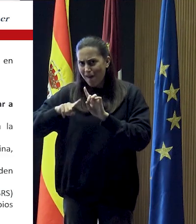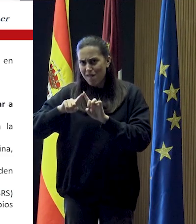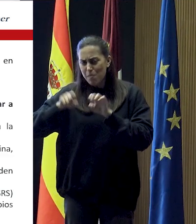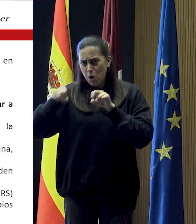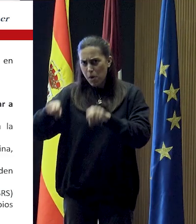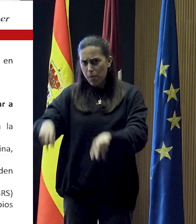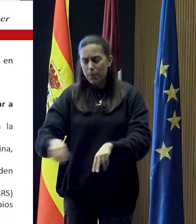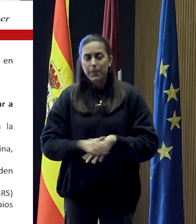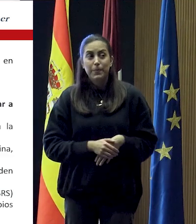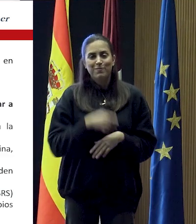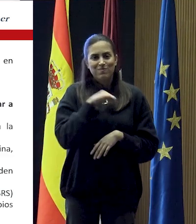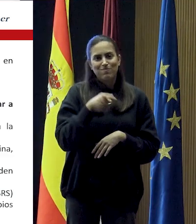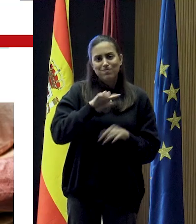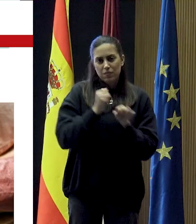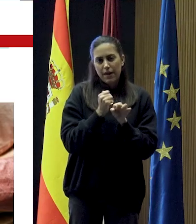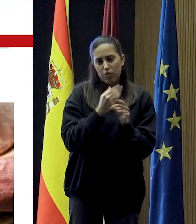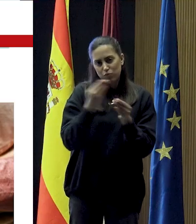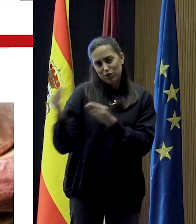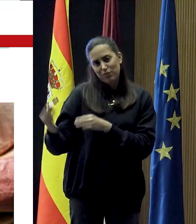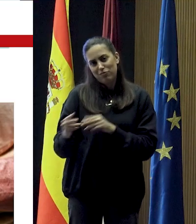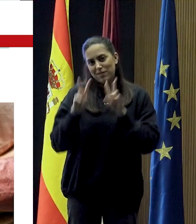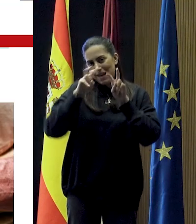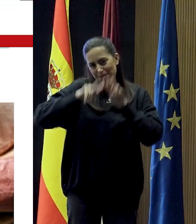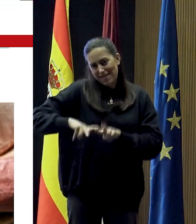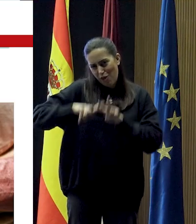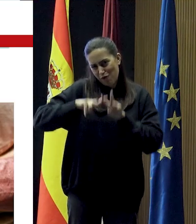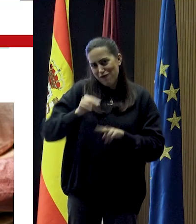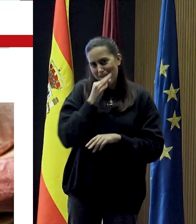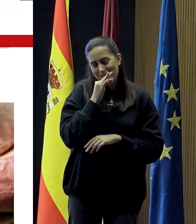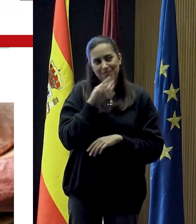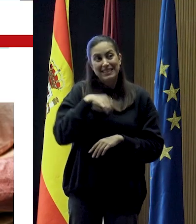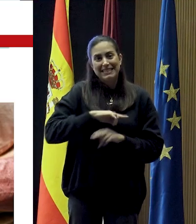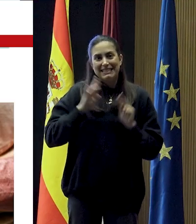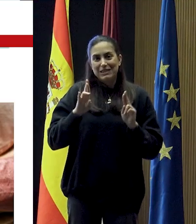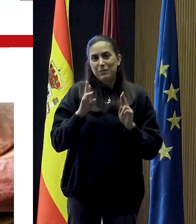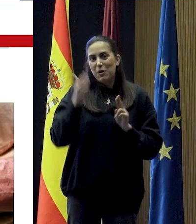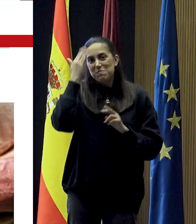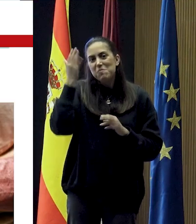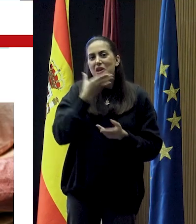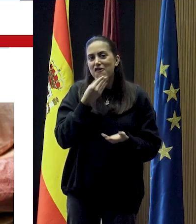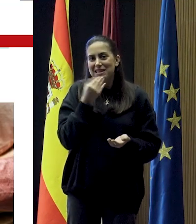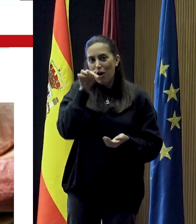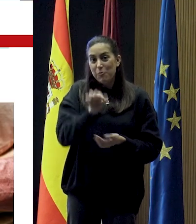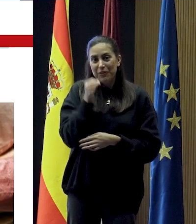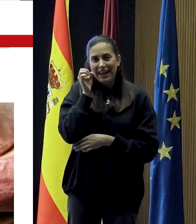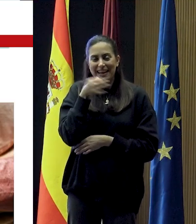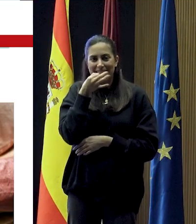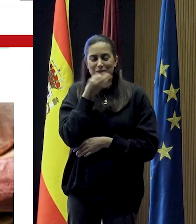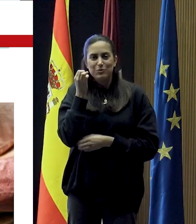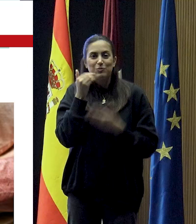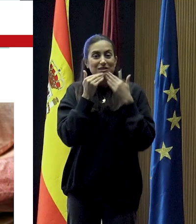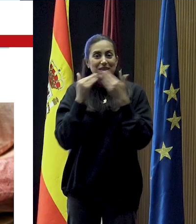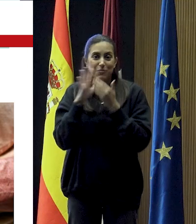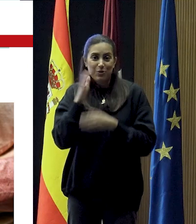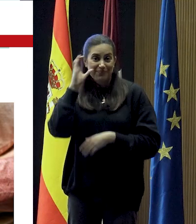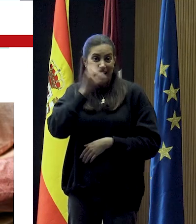cual todavía tenemos ahí mucho trabajo por hacer. Y bueno, con esto espero haber generado alguna memoria bonita esta tarde. Muchísimas gracias